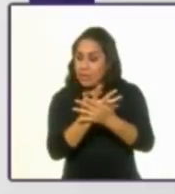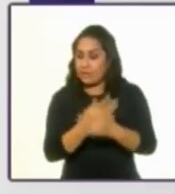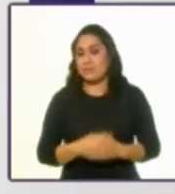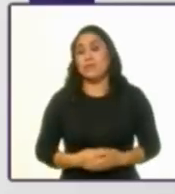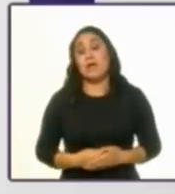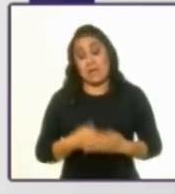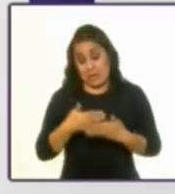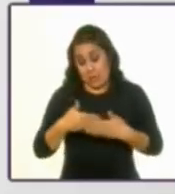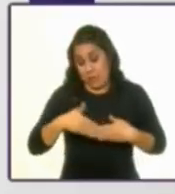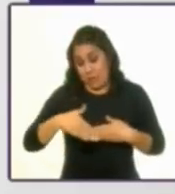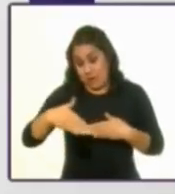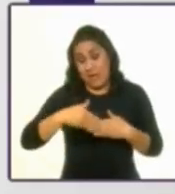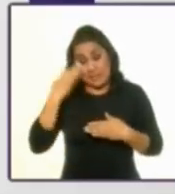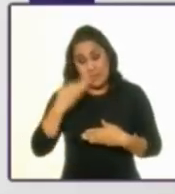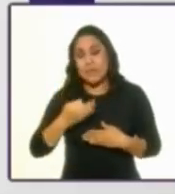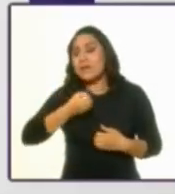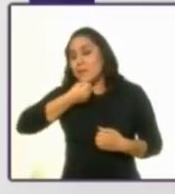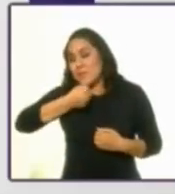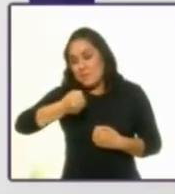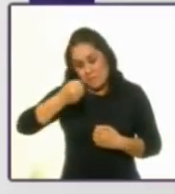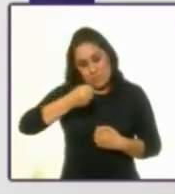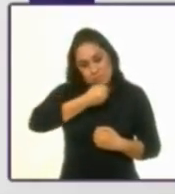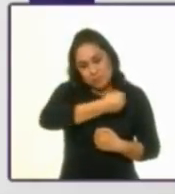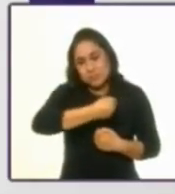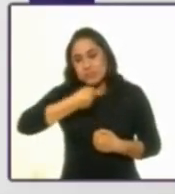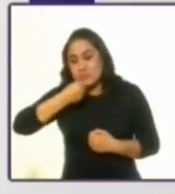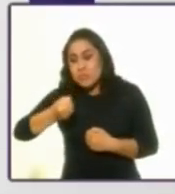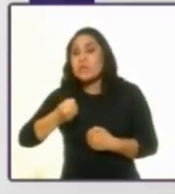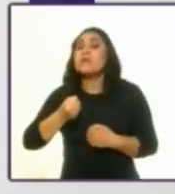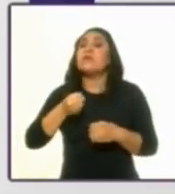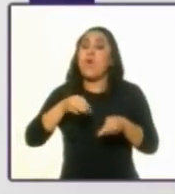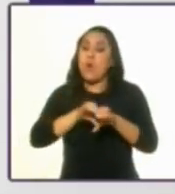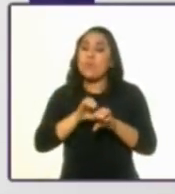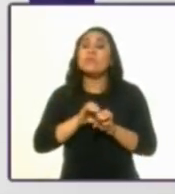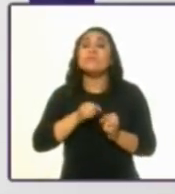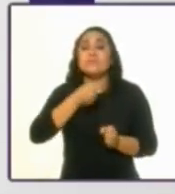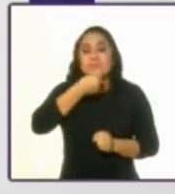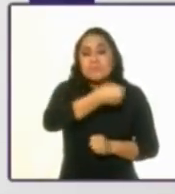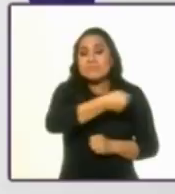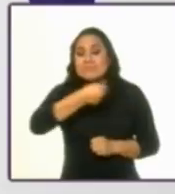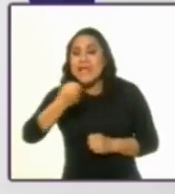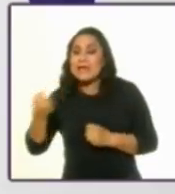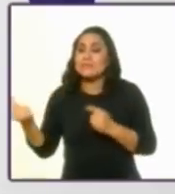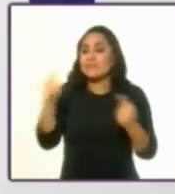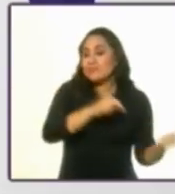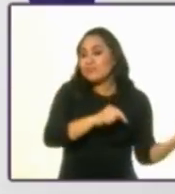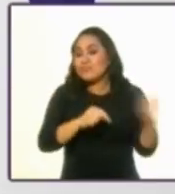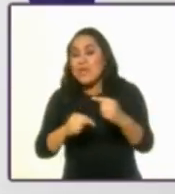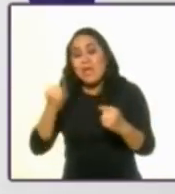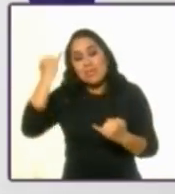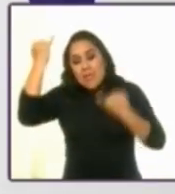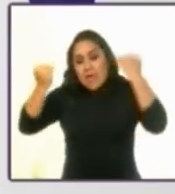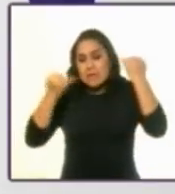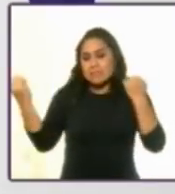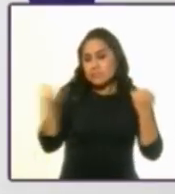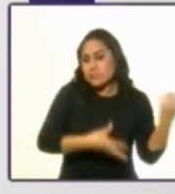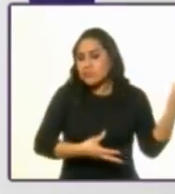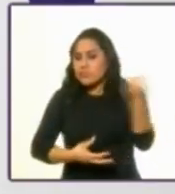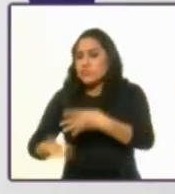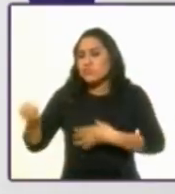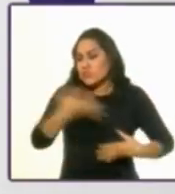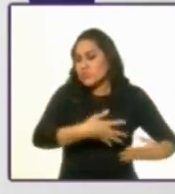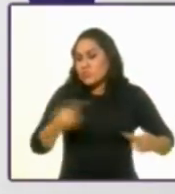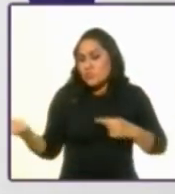este espacio el moderador y la moderadora guiarán la discusión privilegiando la confrontación de ideas para que candidatas y